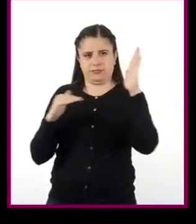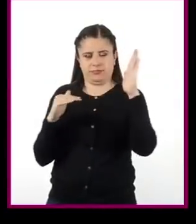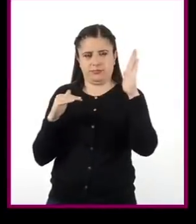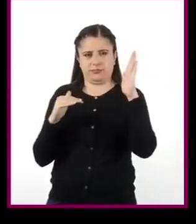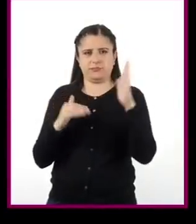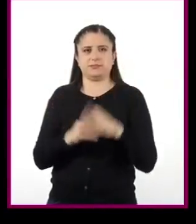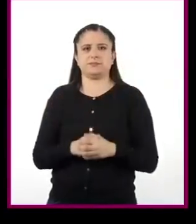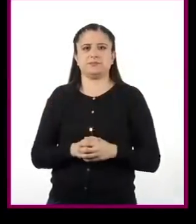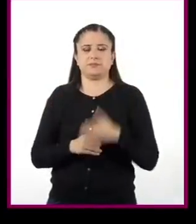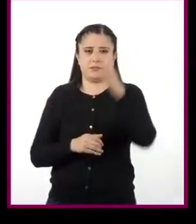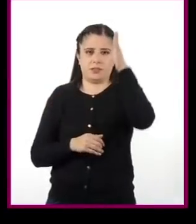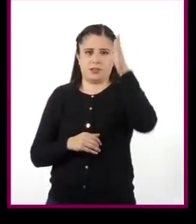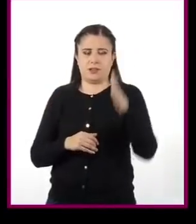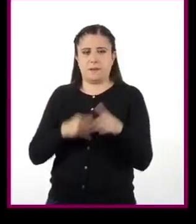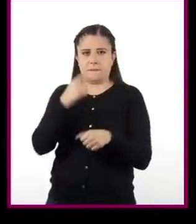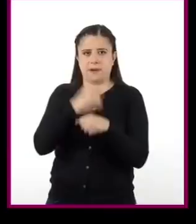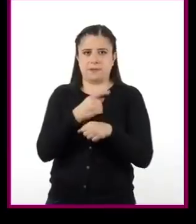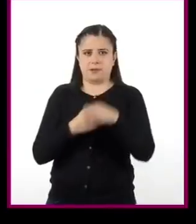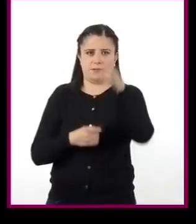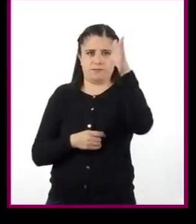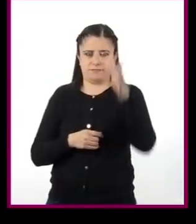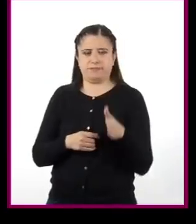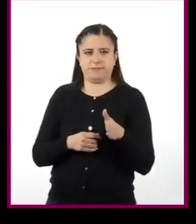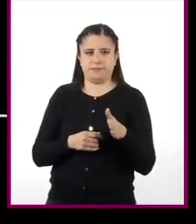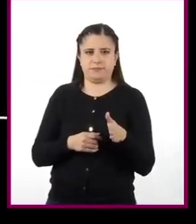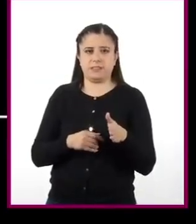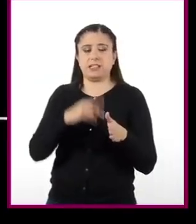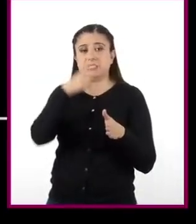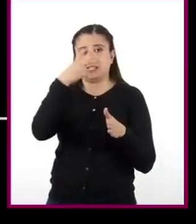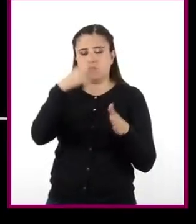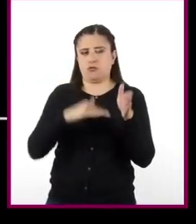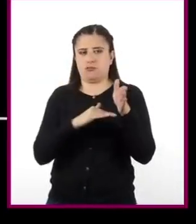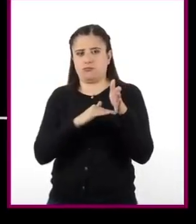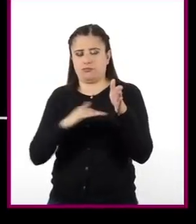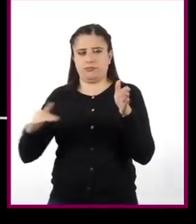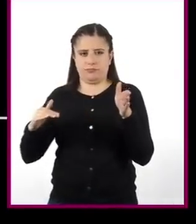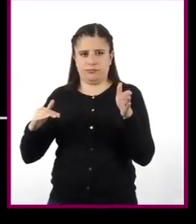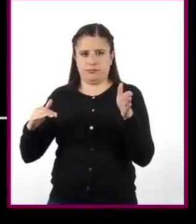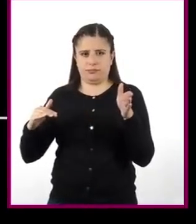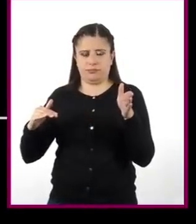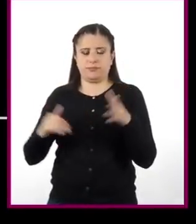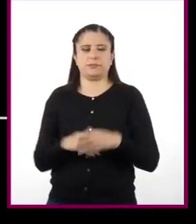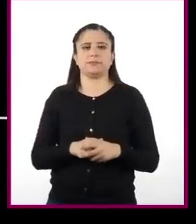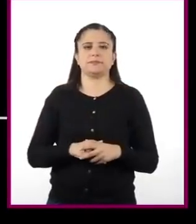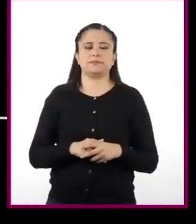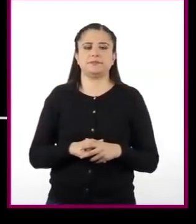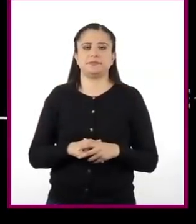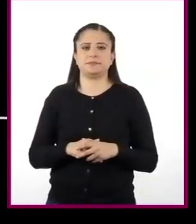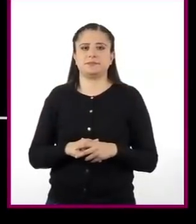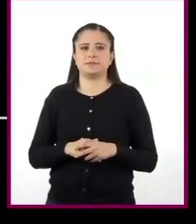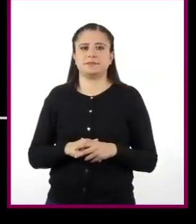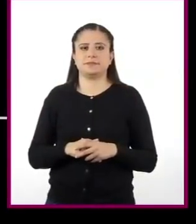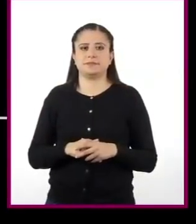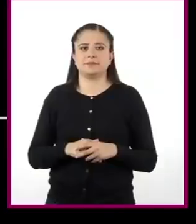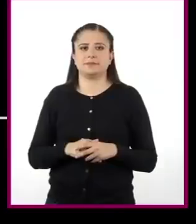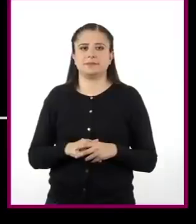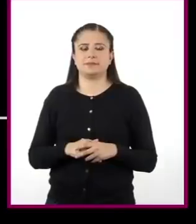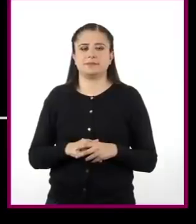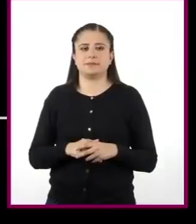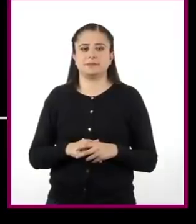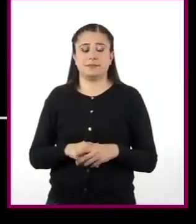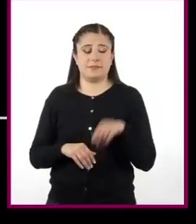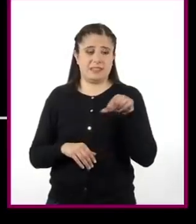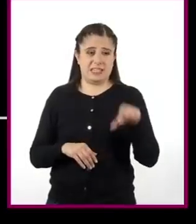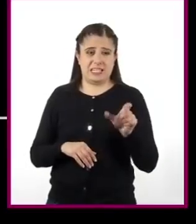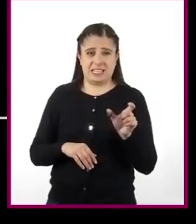tenemos el primer eje, ¿ok? Y vamos a poner otro eje, muy bien. Entonces, en